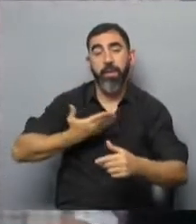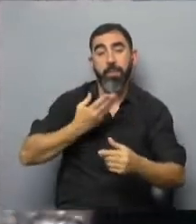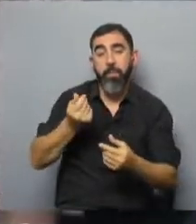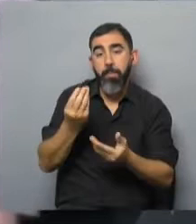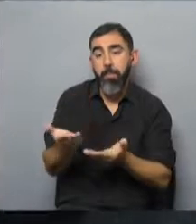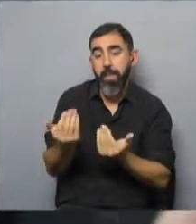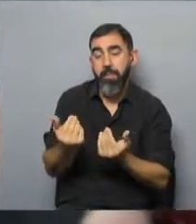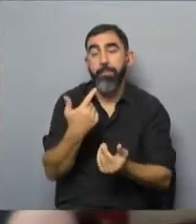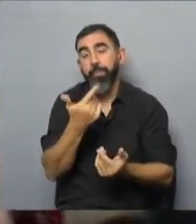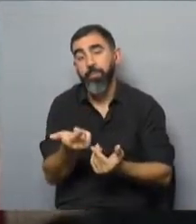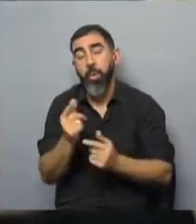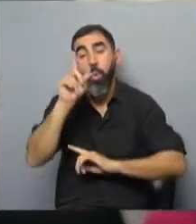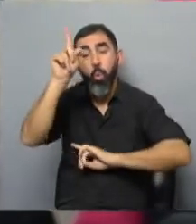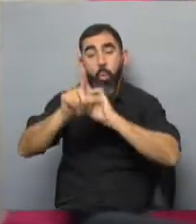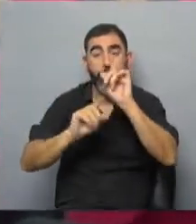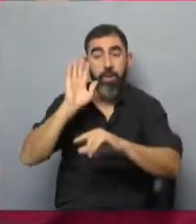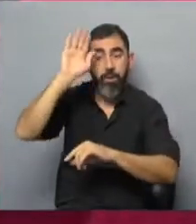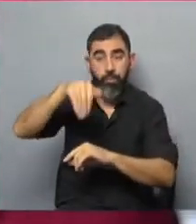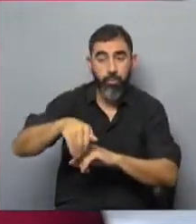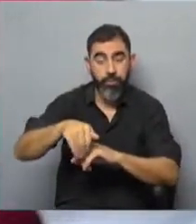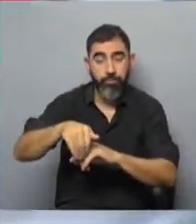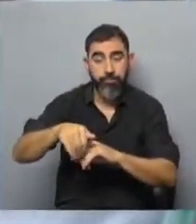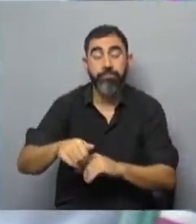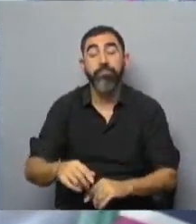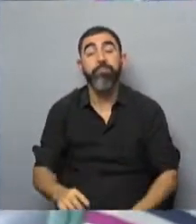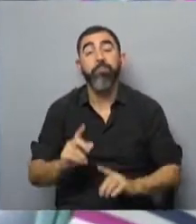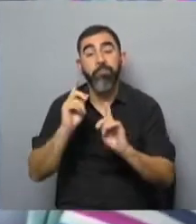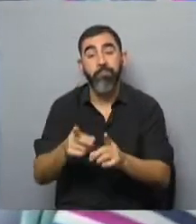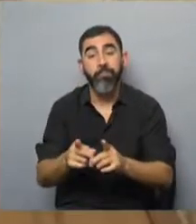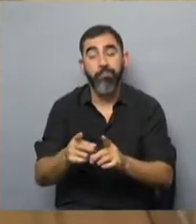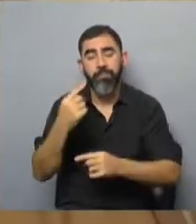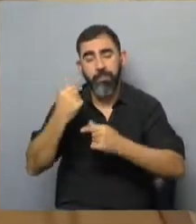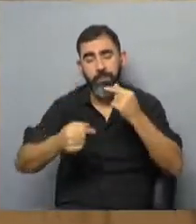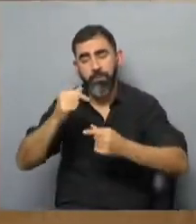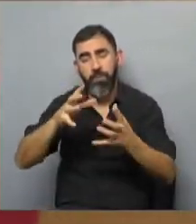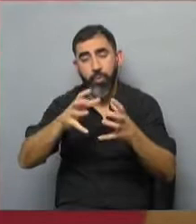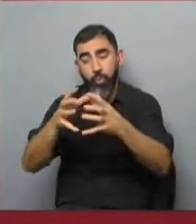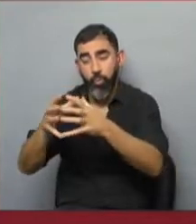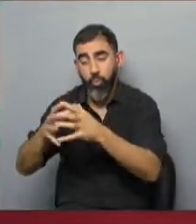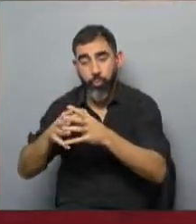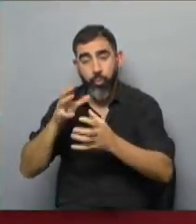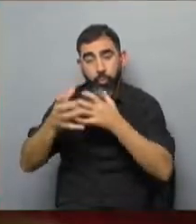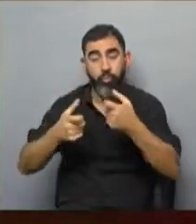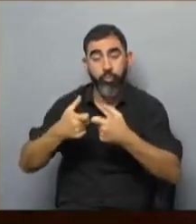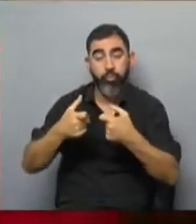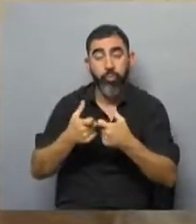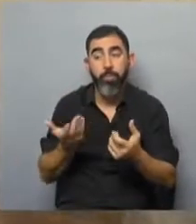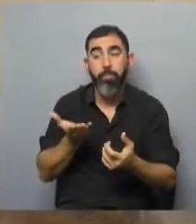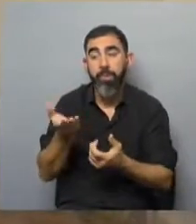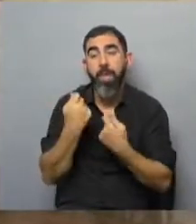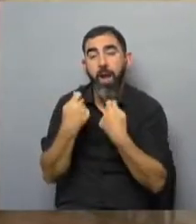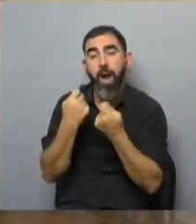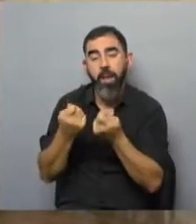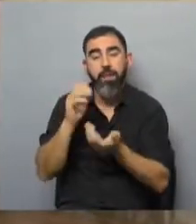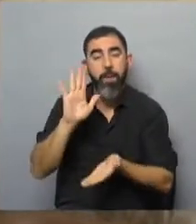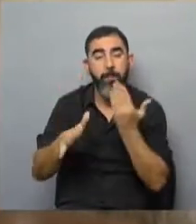mayores recursos, por ejemplo, la Universidad de la República, pero también desde distintos sectores del oficialismo piden mayor gasto